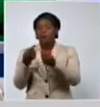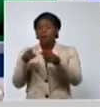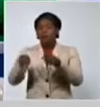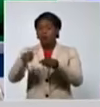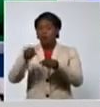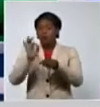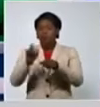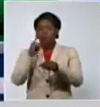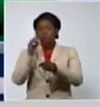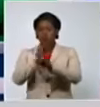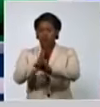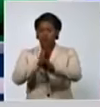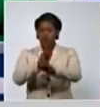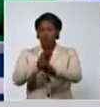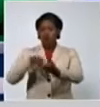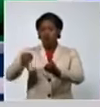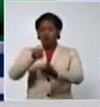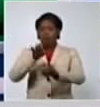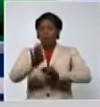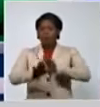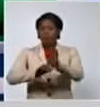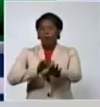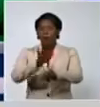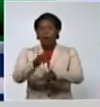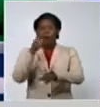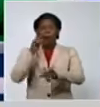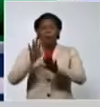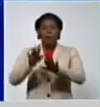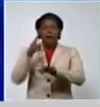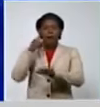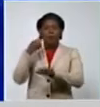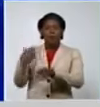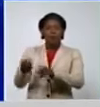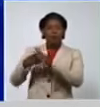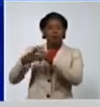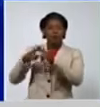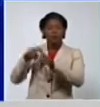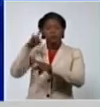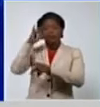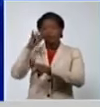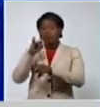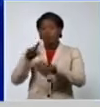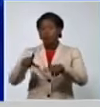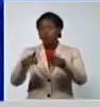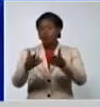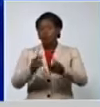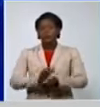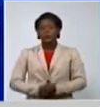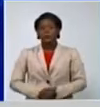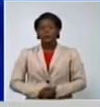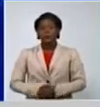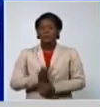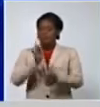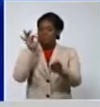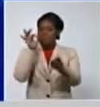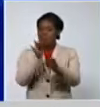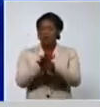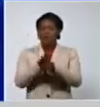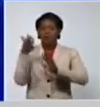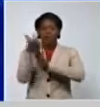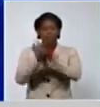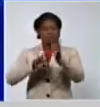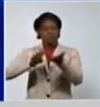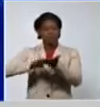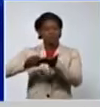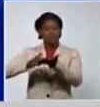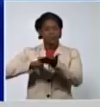que esperar que se profundice desde el punto de vista científico. Doctor, nos acompaña desde hace un rato ya Mercedes González, otra de